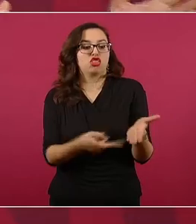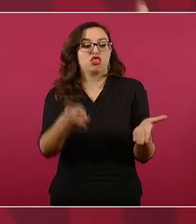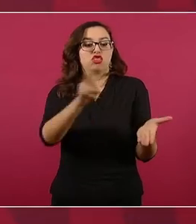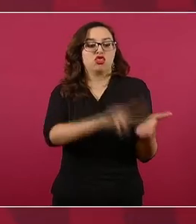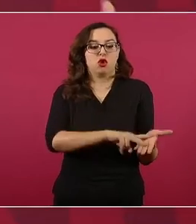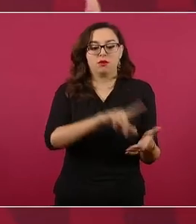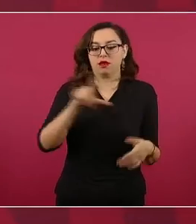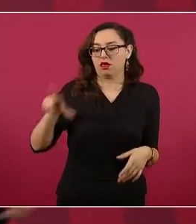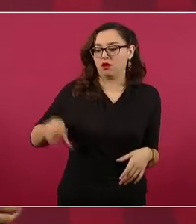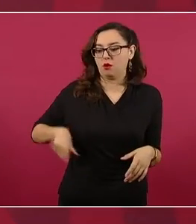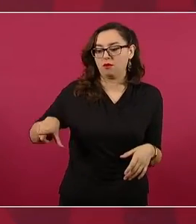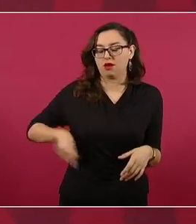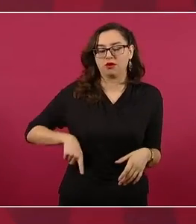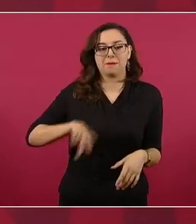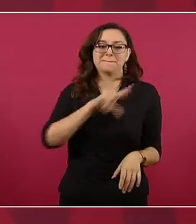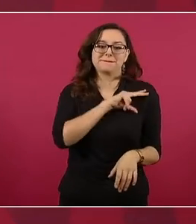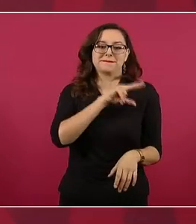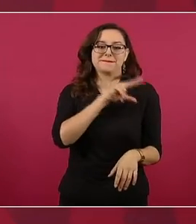al Estado